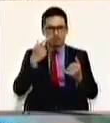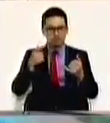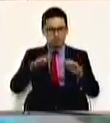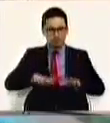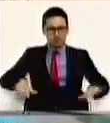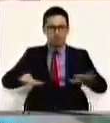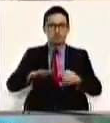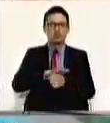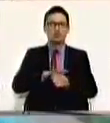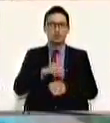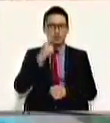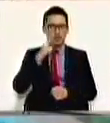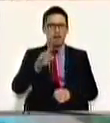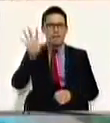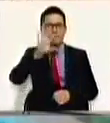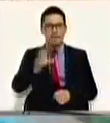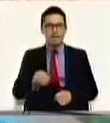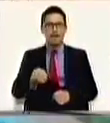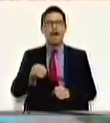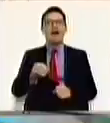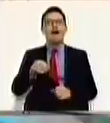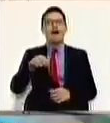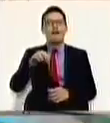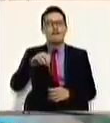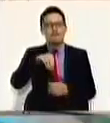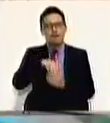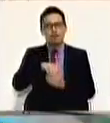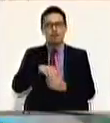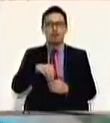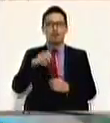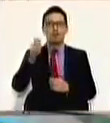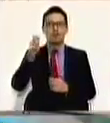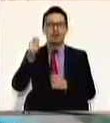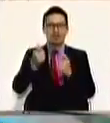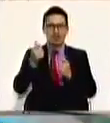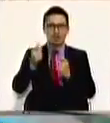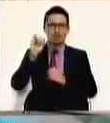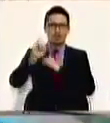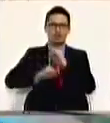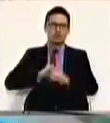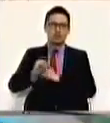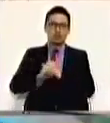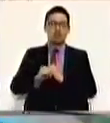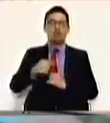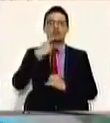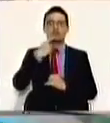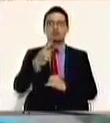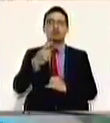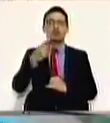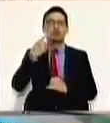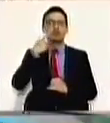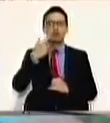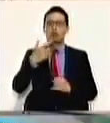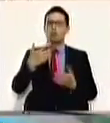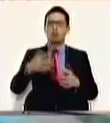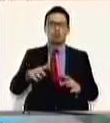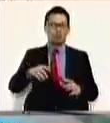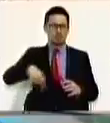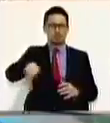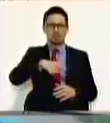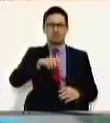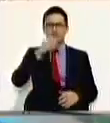explicaciones. Vean los mapas del Fondo Monetario Internacional. Contra lo que algunos dicen, los querían convencer que eso era un arenal que no